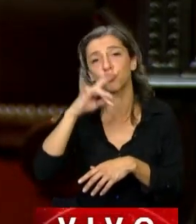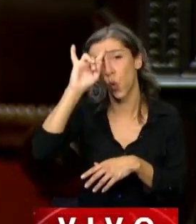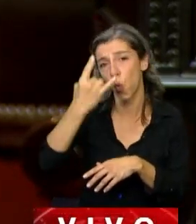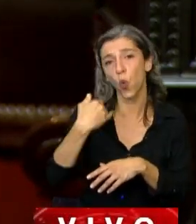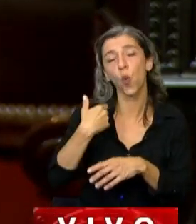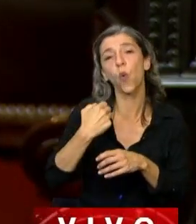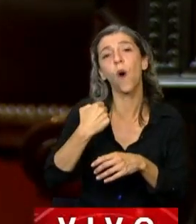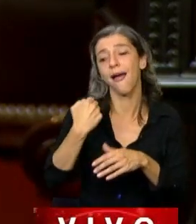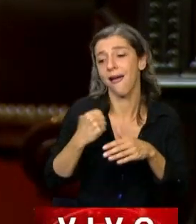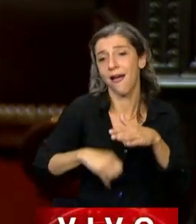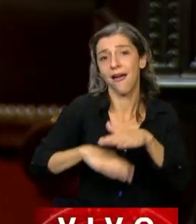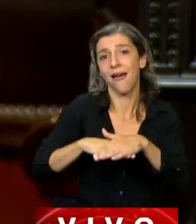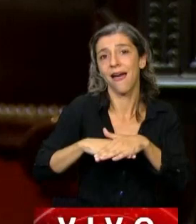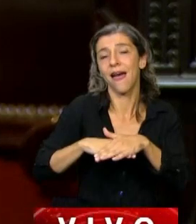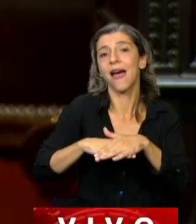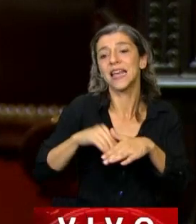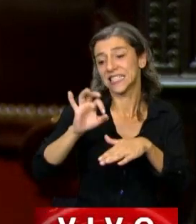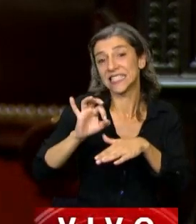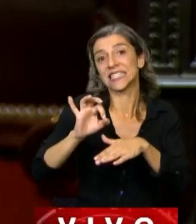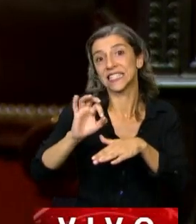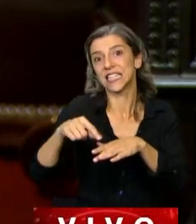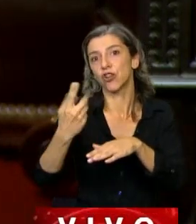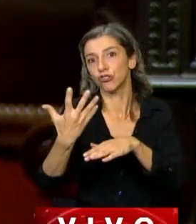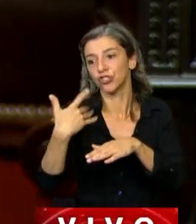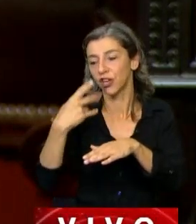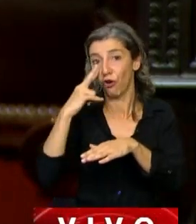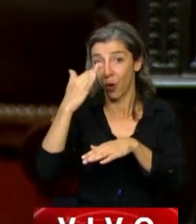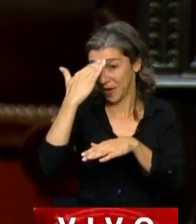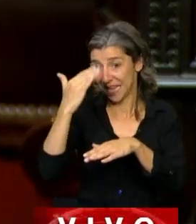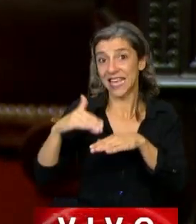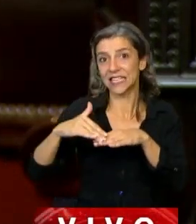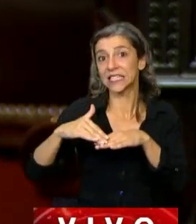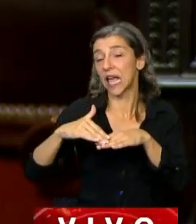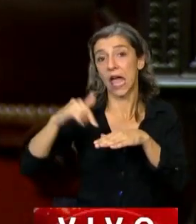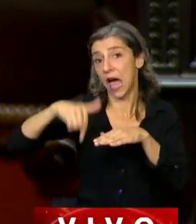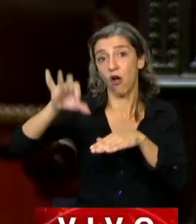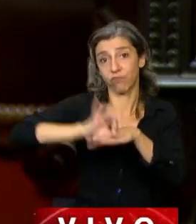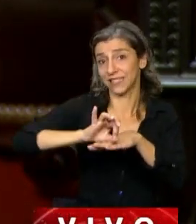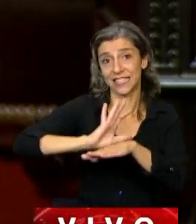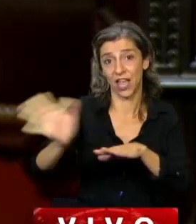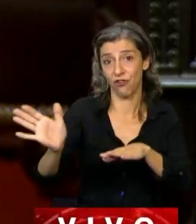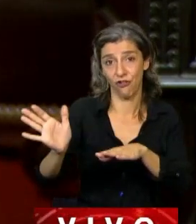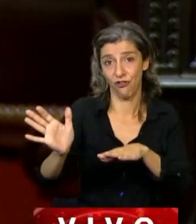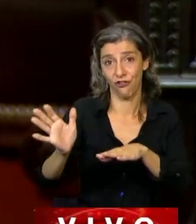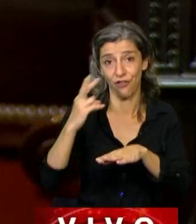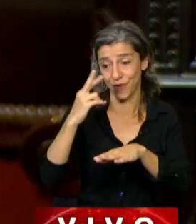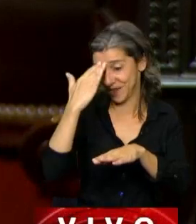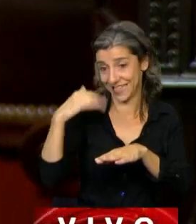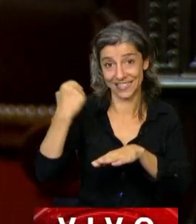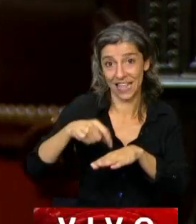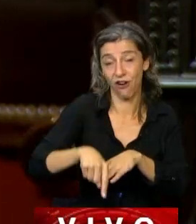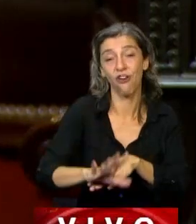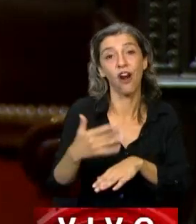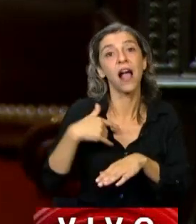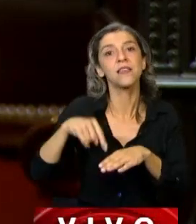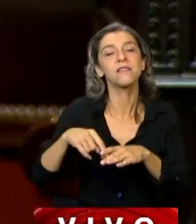Uruguay hasta 2015 era de 0,5, desde 2015 pasó a ser de 0 y ya hay proyectos